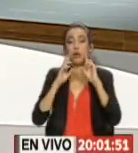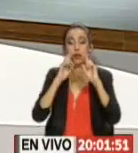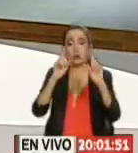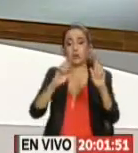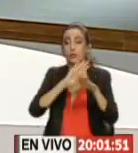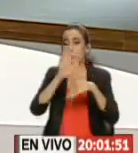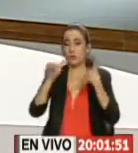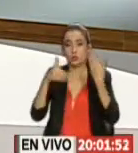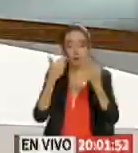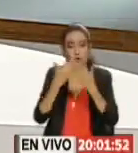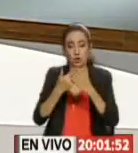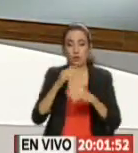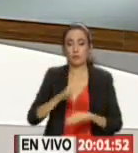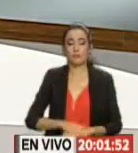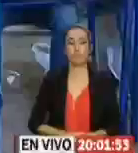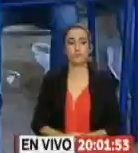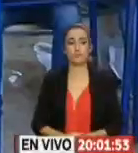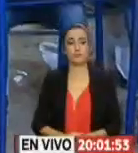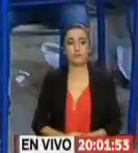resultados preliminares en una nota.